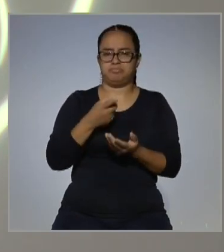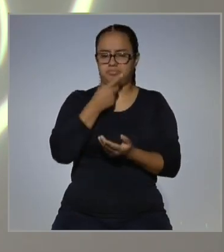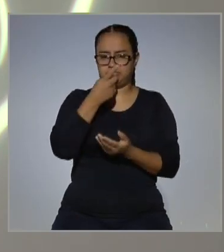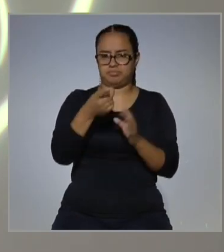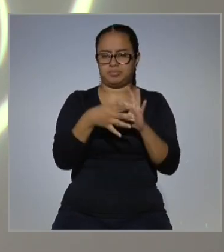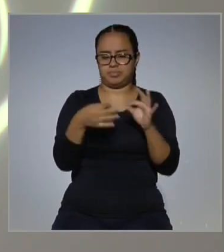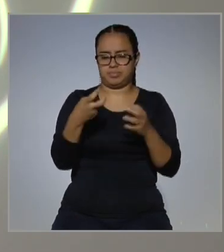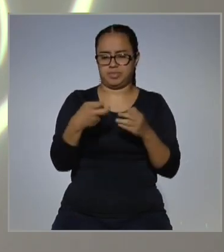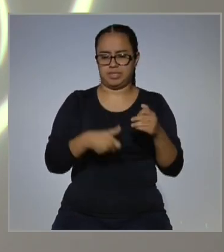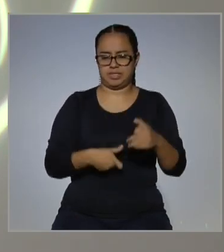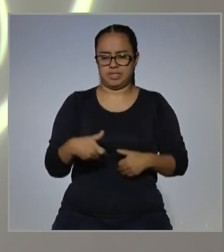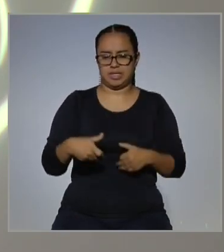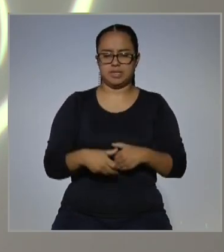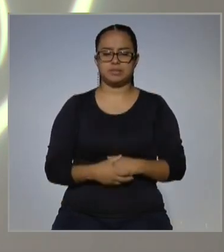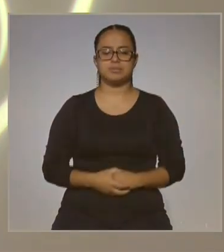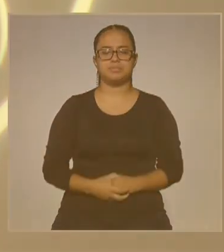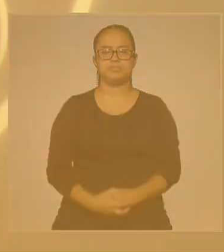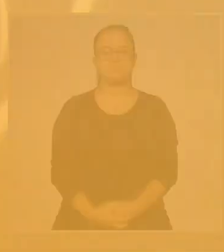través del teatro.